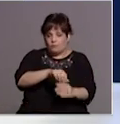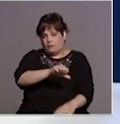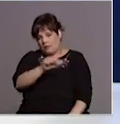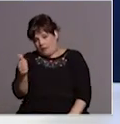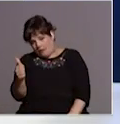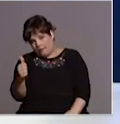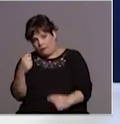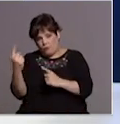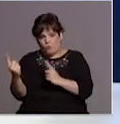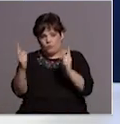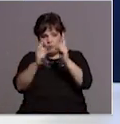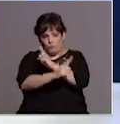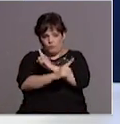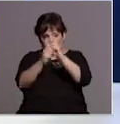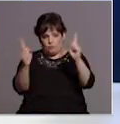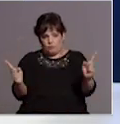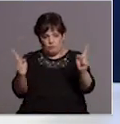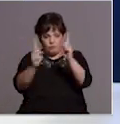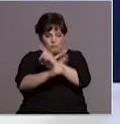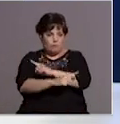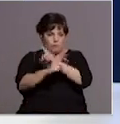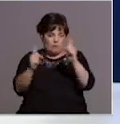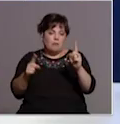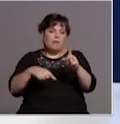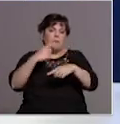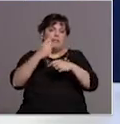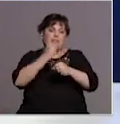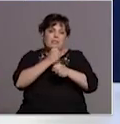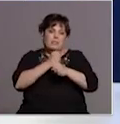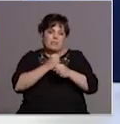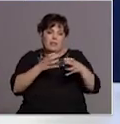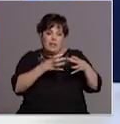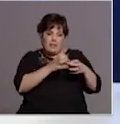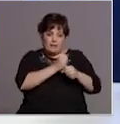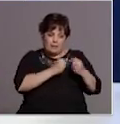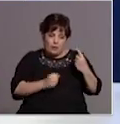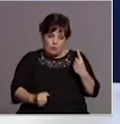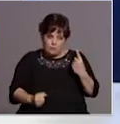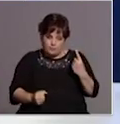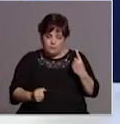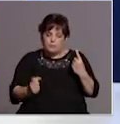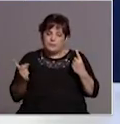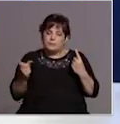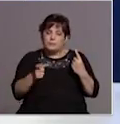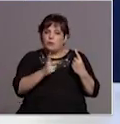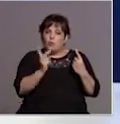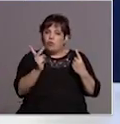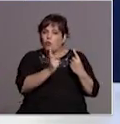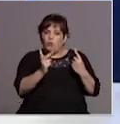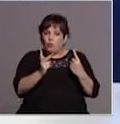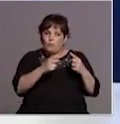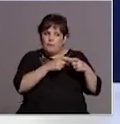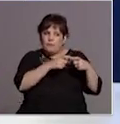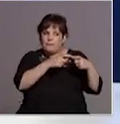otros ciclos de buenos conservadores con surgió una tercera opción que fue el laborismo y el laborismo se consolidó fuertemente al punto de que hoy